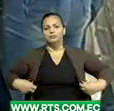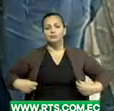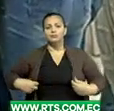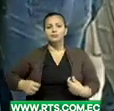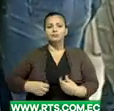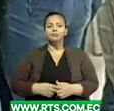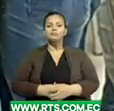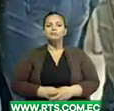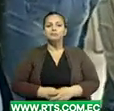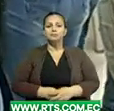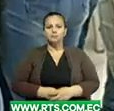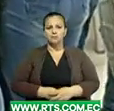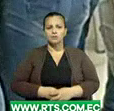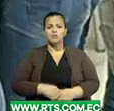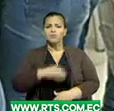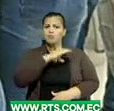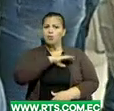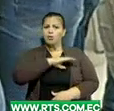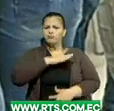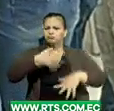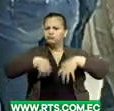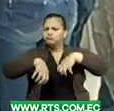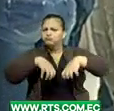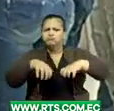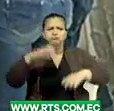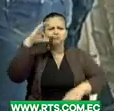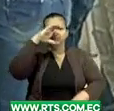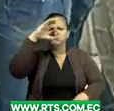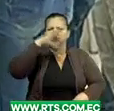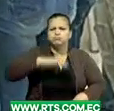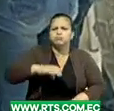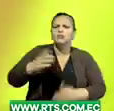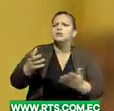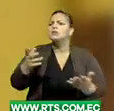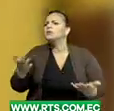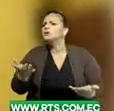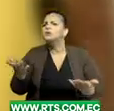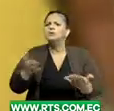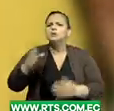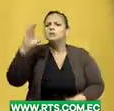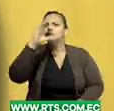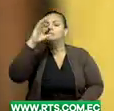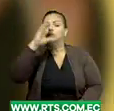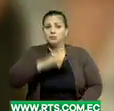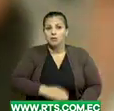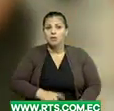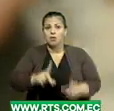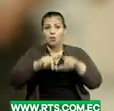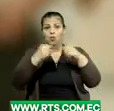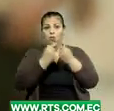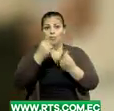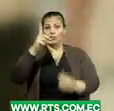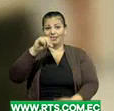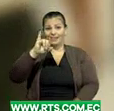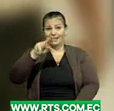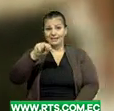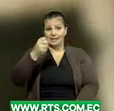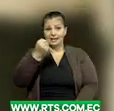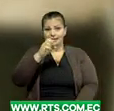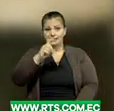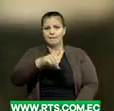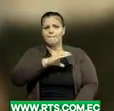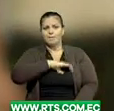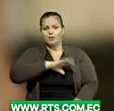el suceso, se procedió a realizar varios operativos por parte de Latina Seade. En un allanamiento se detuvo al segundo